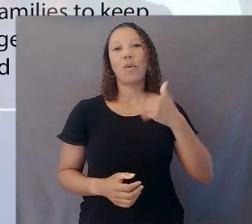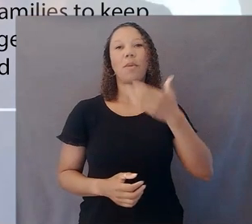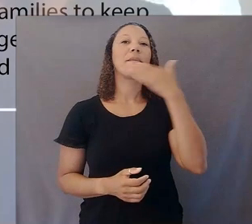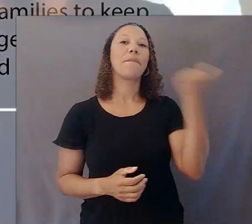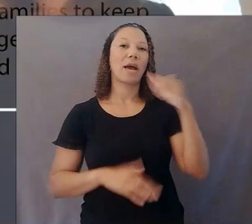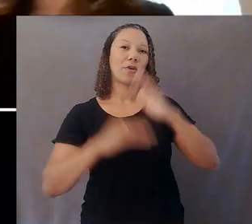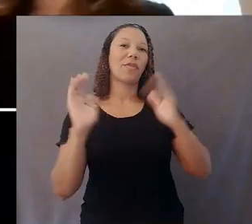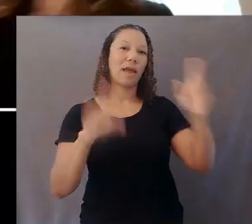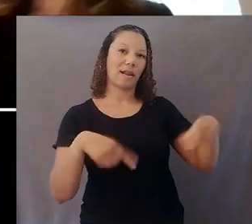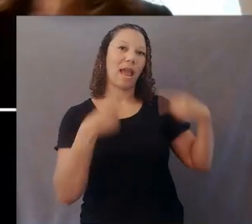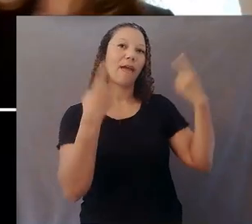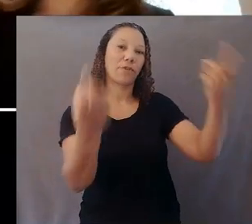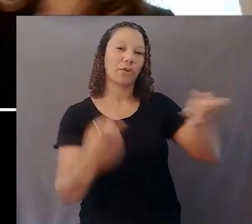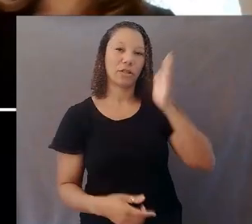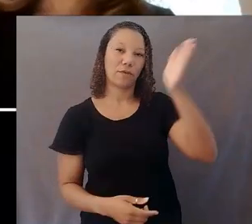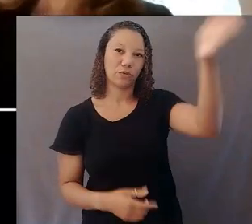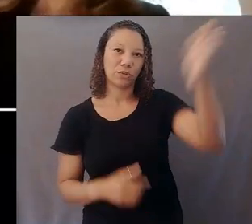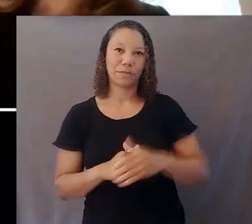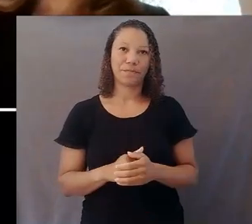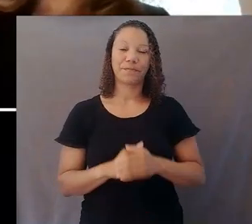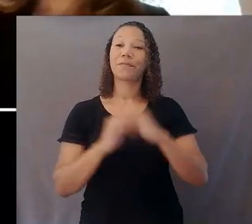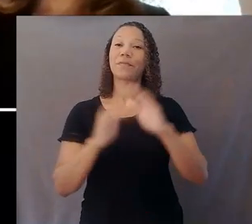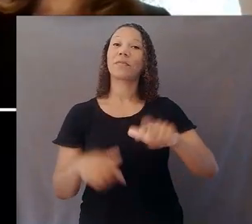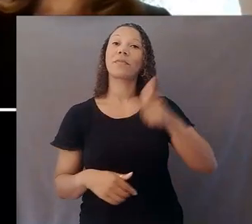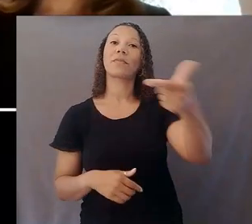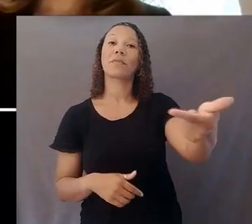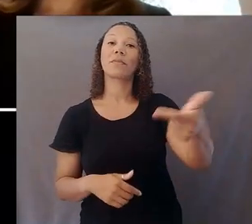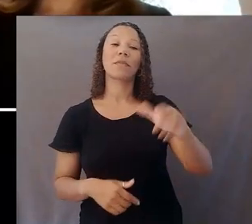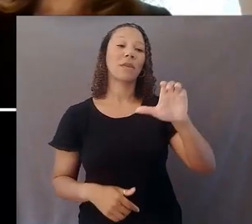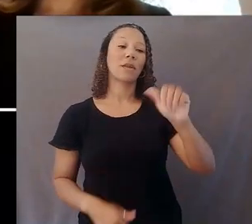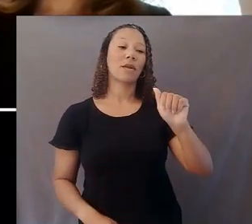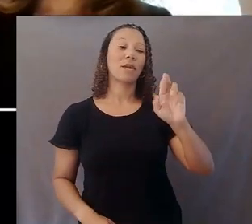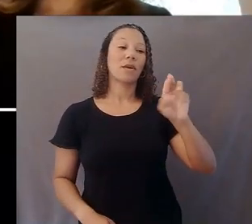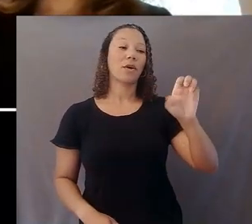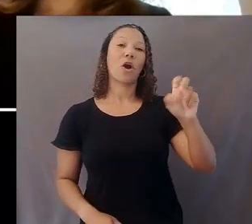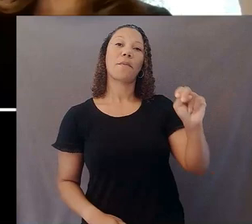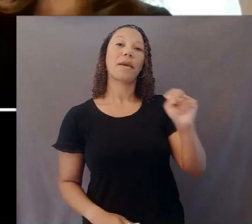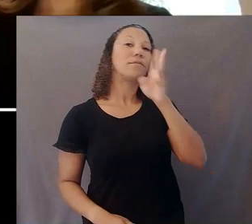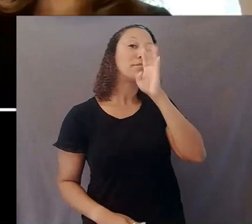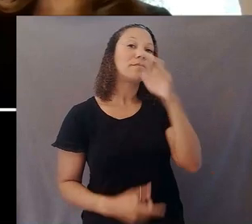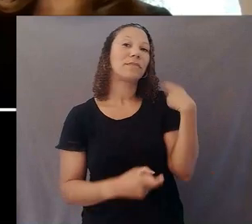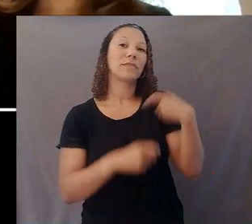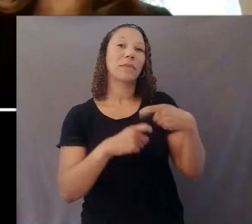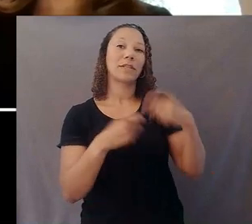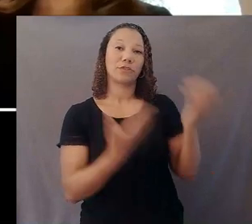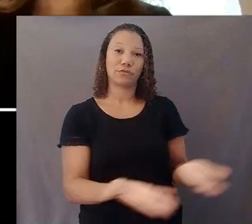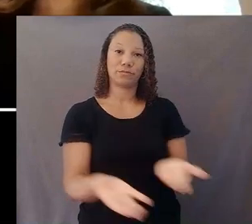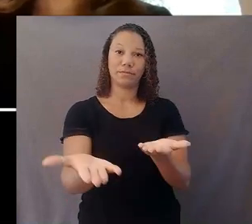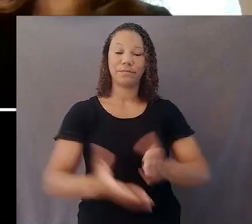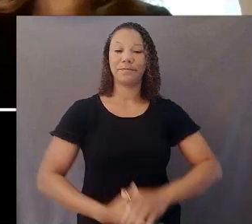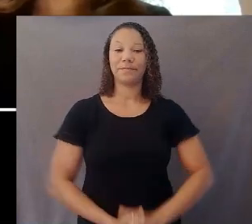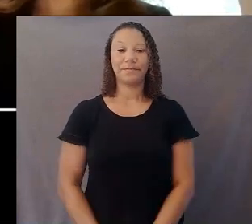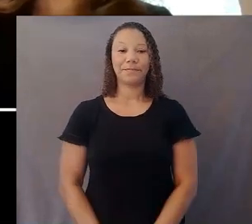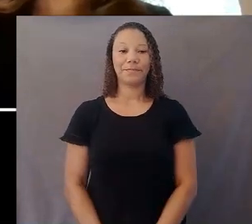run." And to you, Carmen. Buenas tardes. El Distrito Escolar emitió hoy un comunicado a la